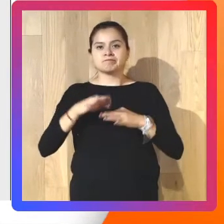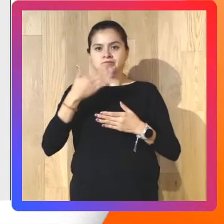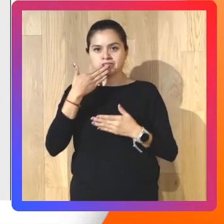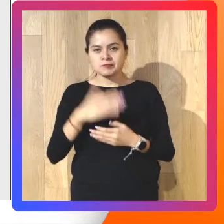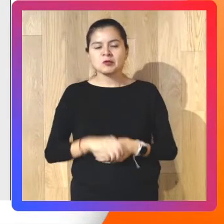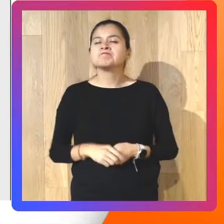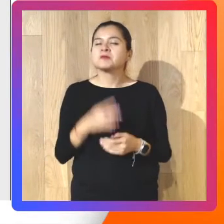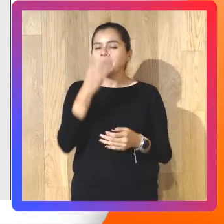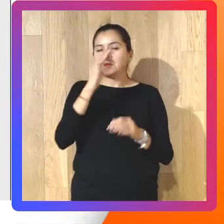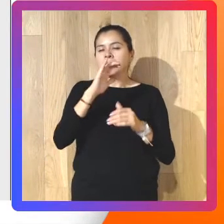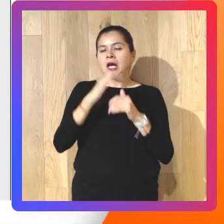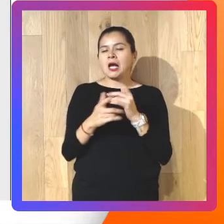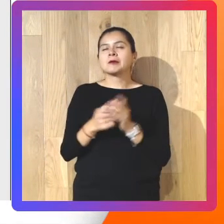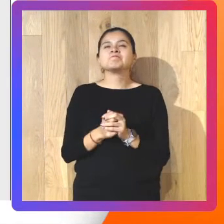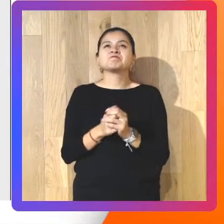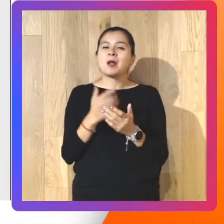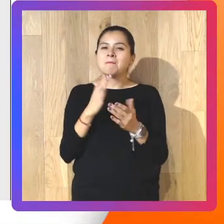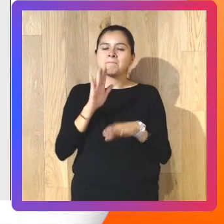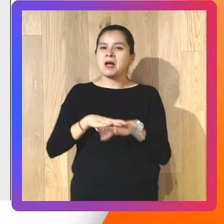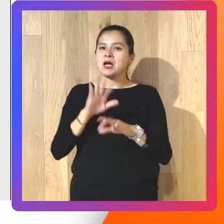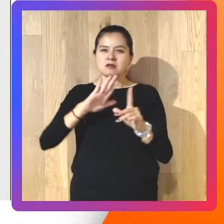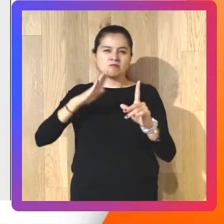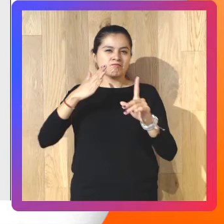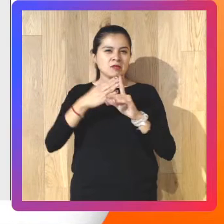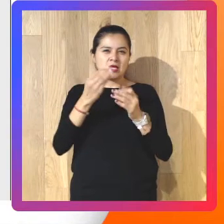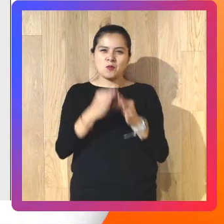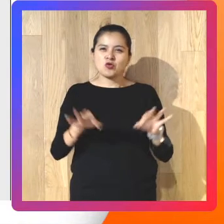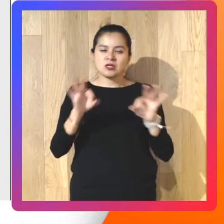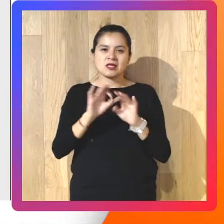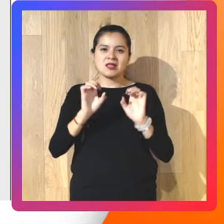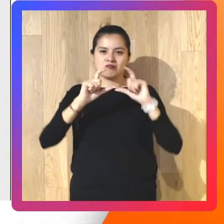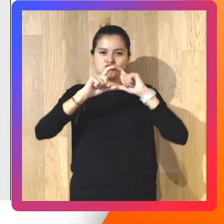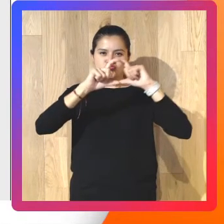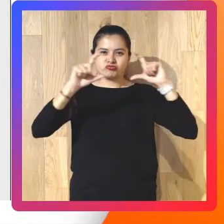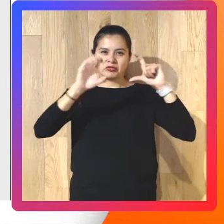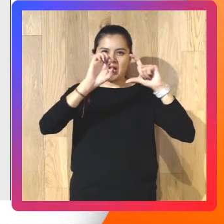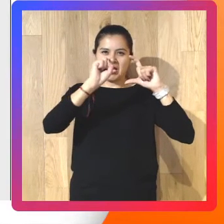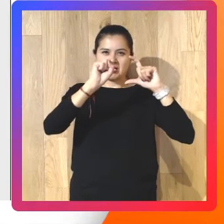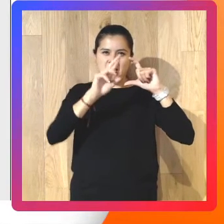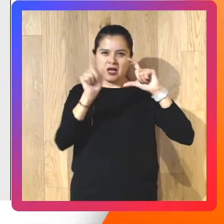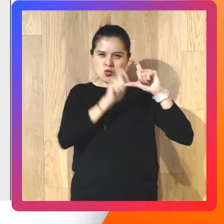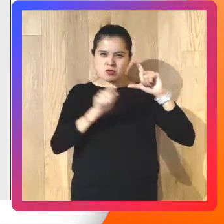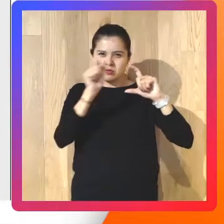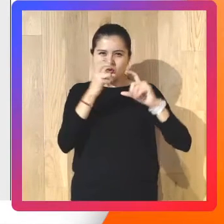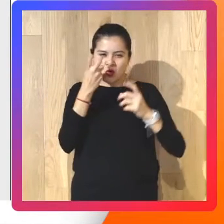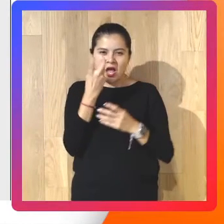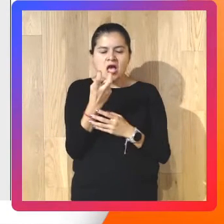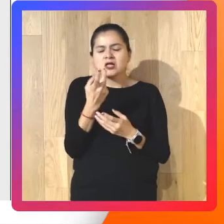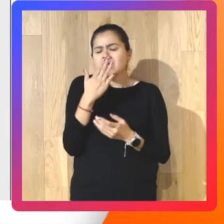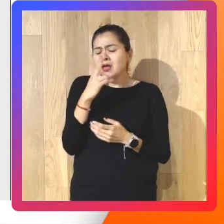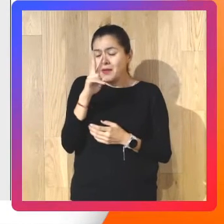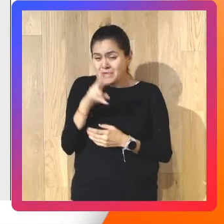esto. Lo central del aporte, me parece, del distintivo, es que teniendo una herramienta que le da